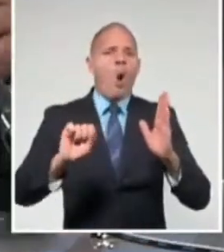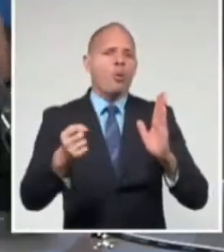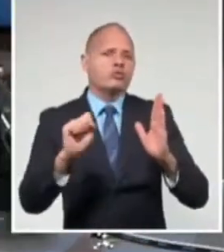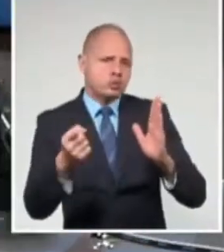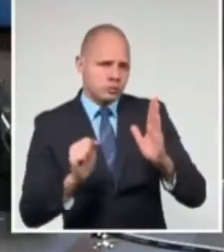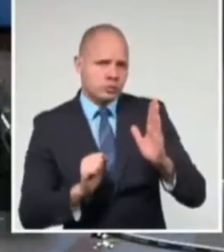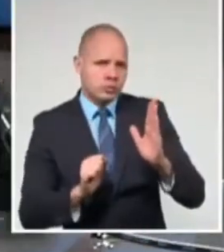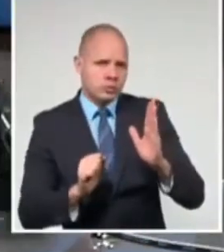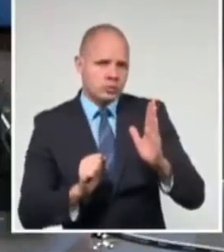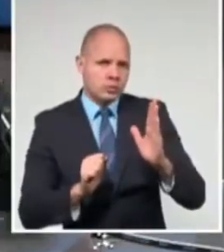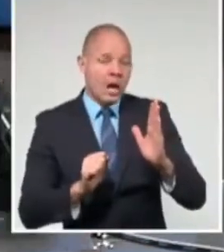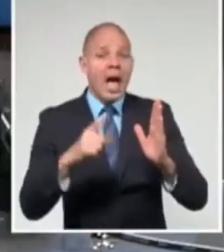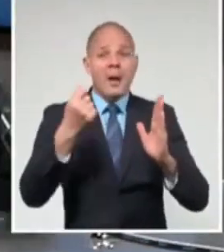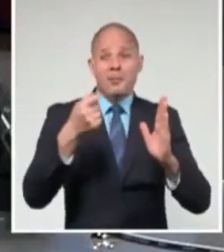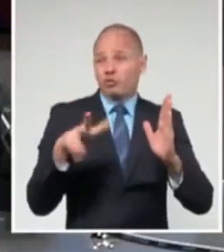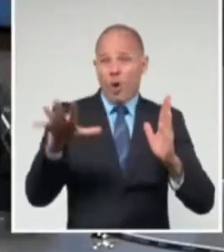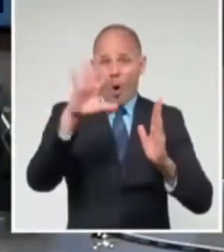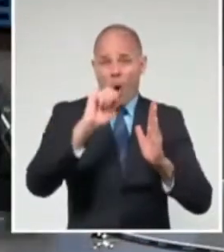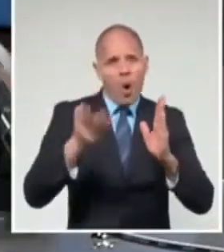mayoristas sin